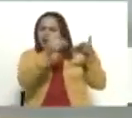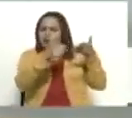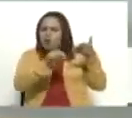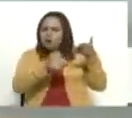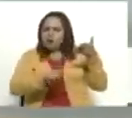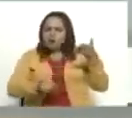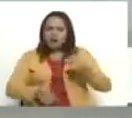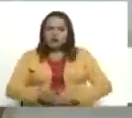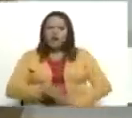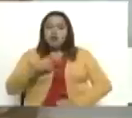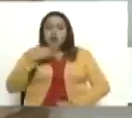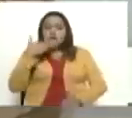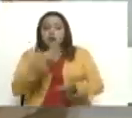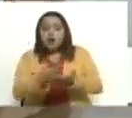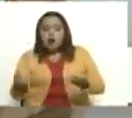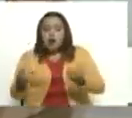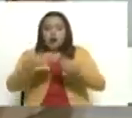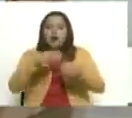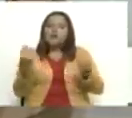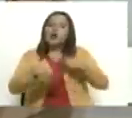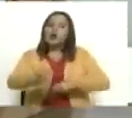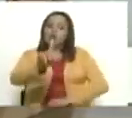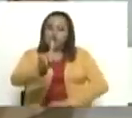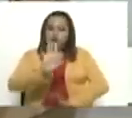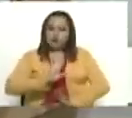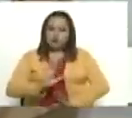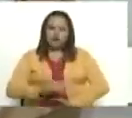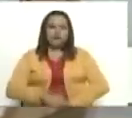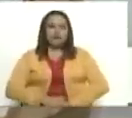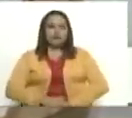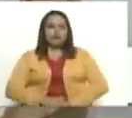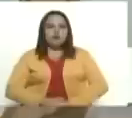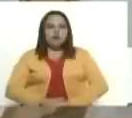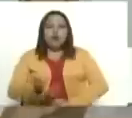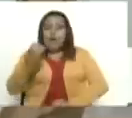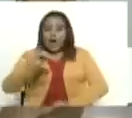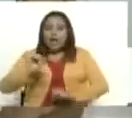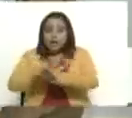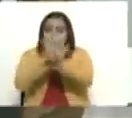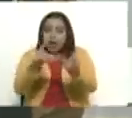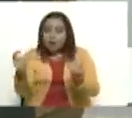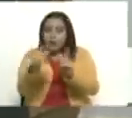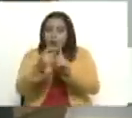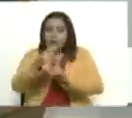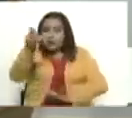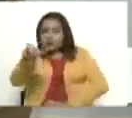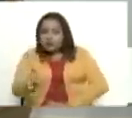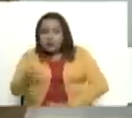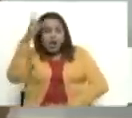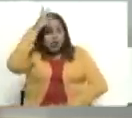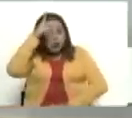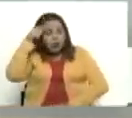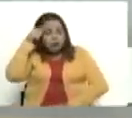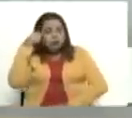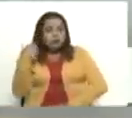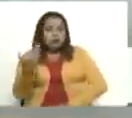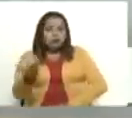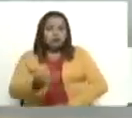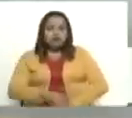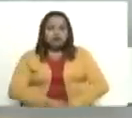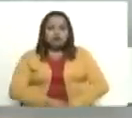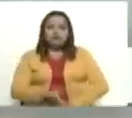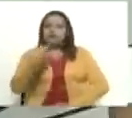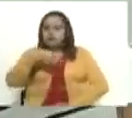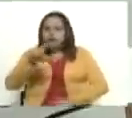Y solicito incorporar uno adicional. Si hay una confesión por parte de Donald Trump, si